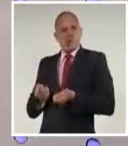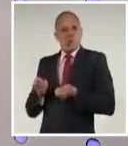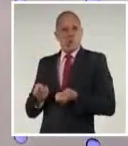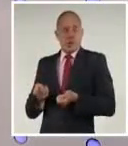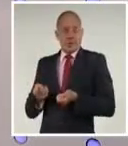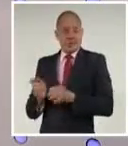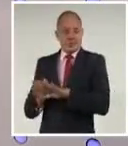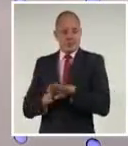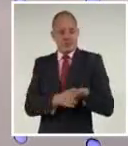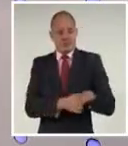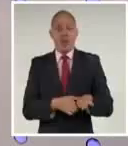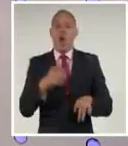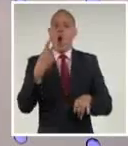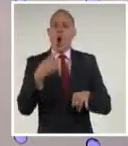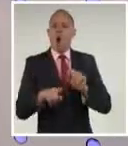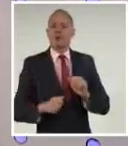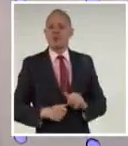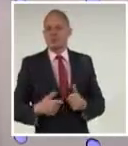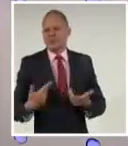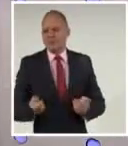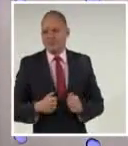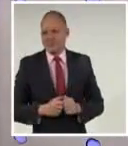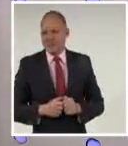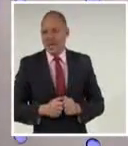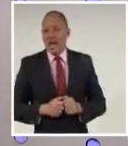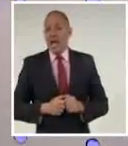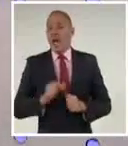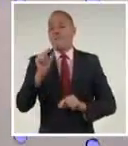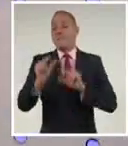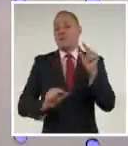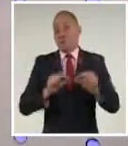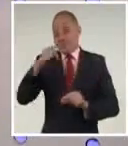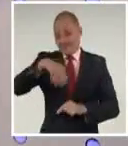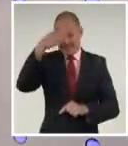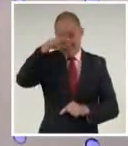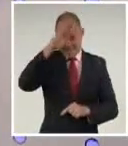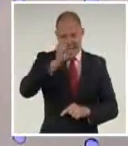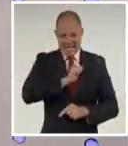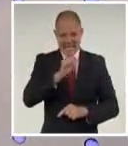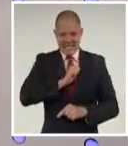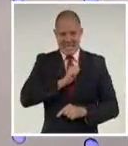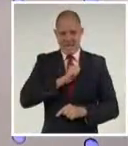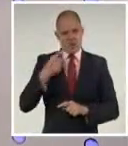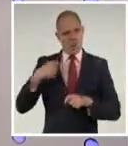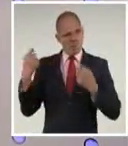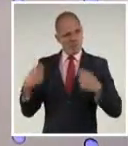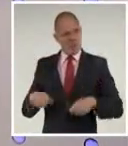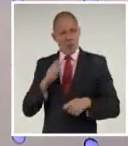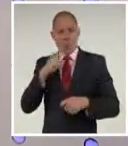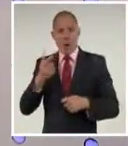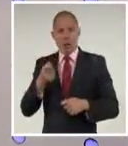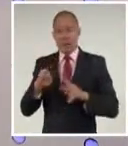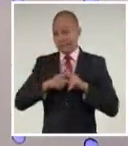estadounidense. Pero si llegan a ese territorio de manera ilegal, los cubanos tienen privilegios únicos.